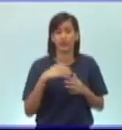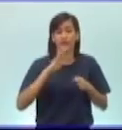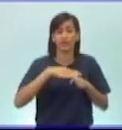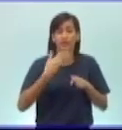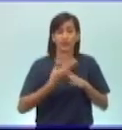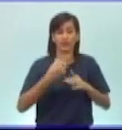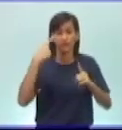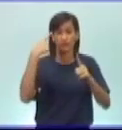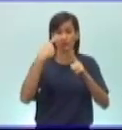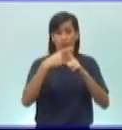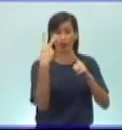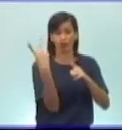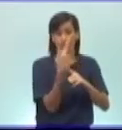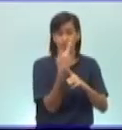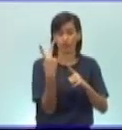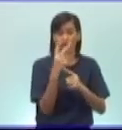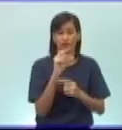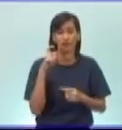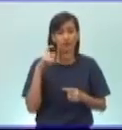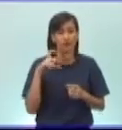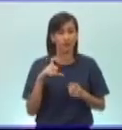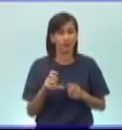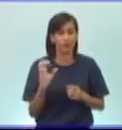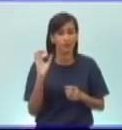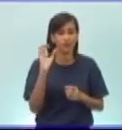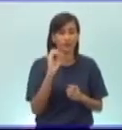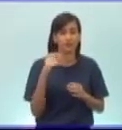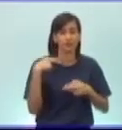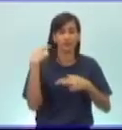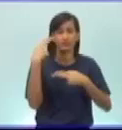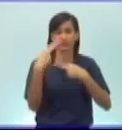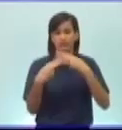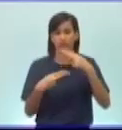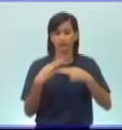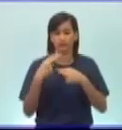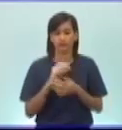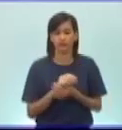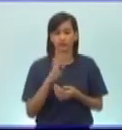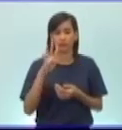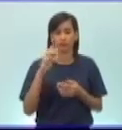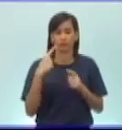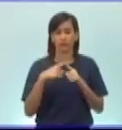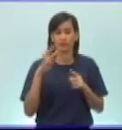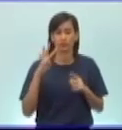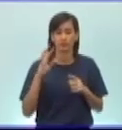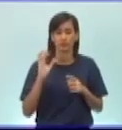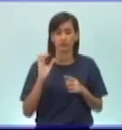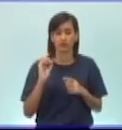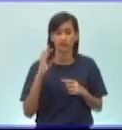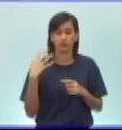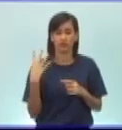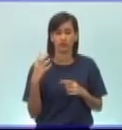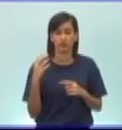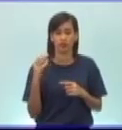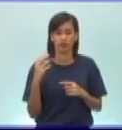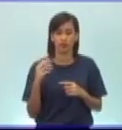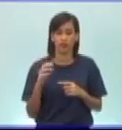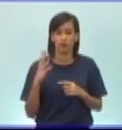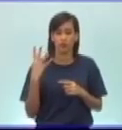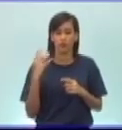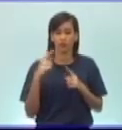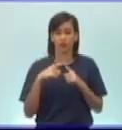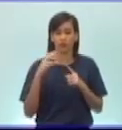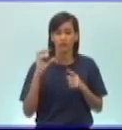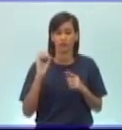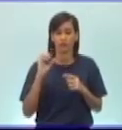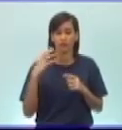adición, que es la última operación a realizar. 4 más 0 es 0. Bajamos la coma. 4 más 1 es igual a